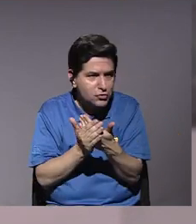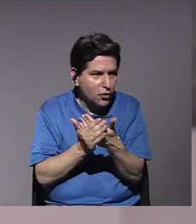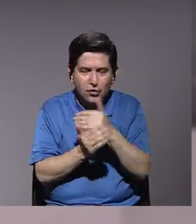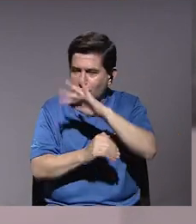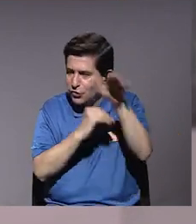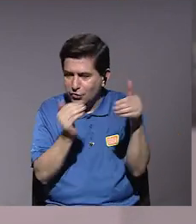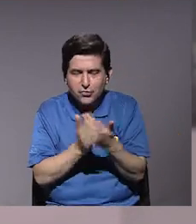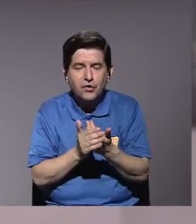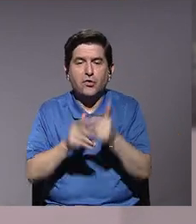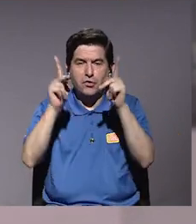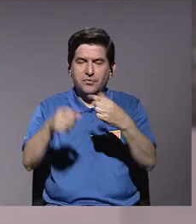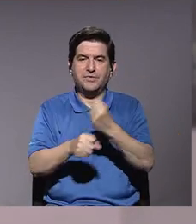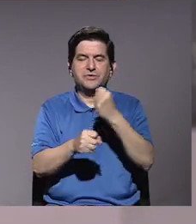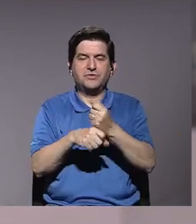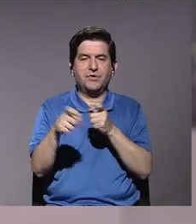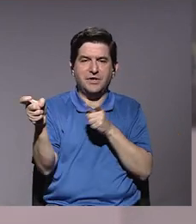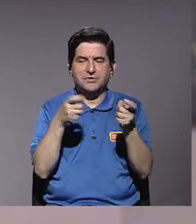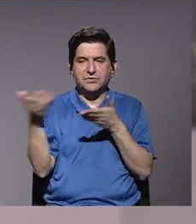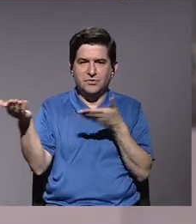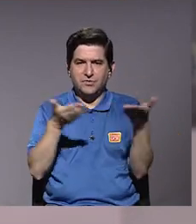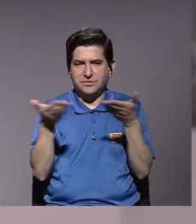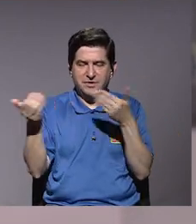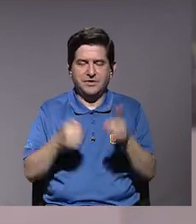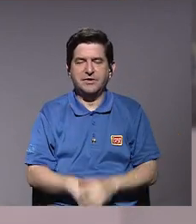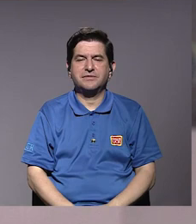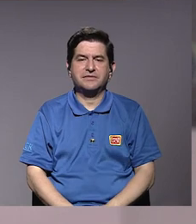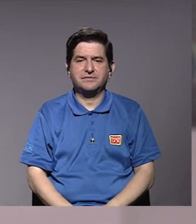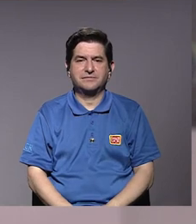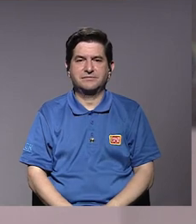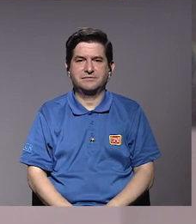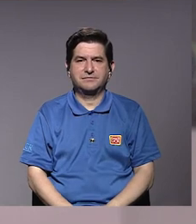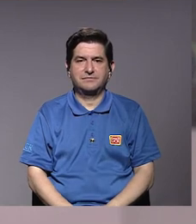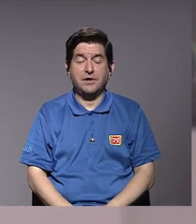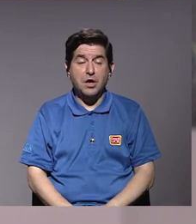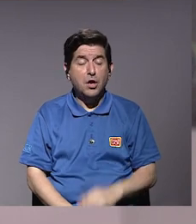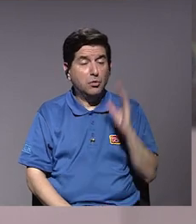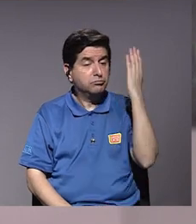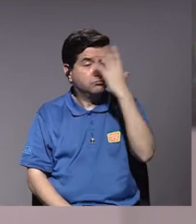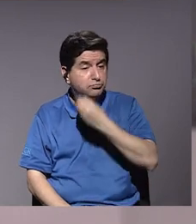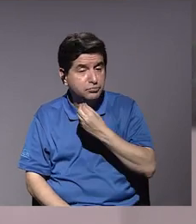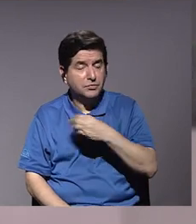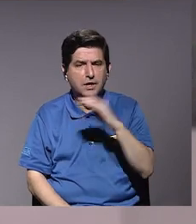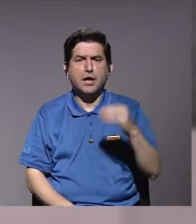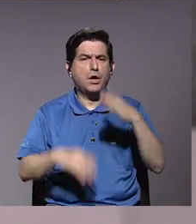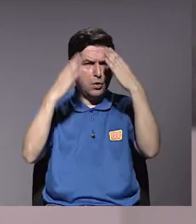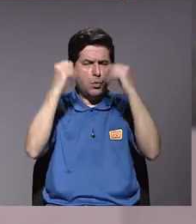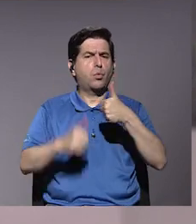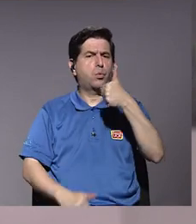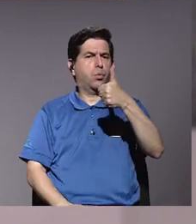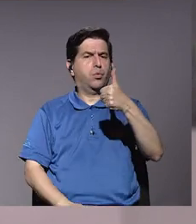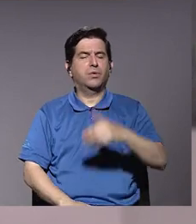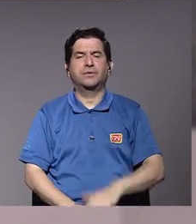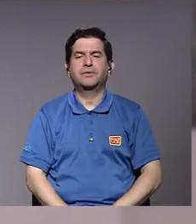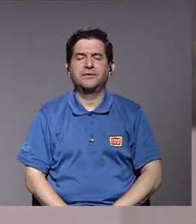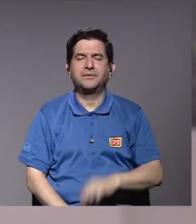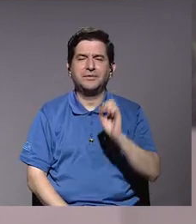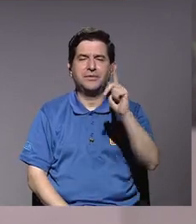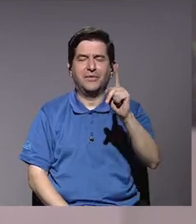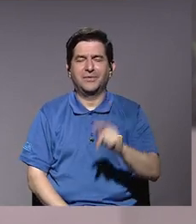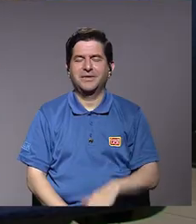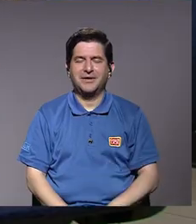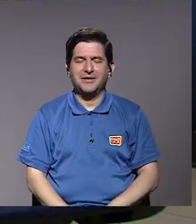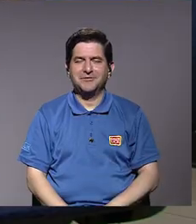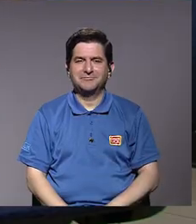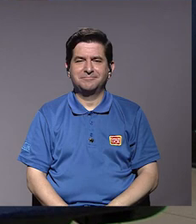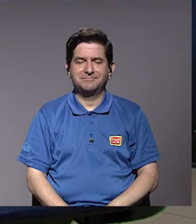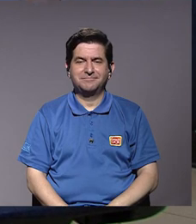la cámara, el rodaje, Todo es de la gente de la Contraloría de Servicios, de los contralores. Son muy bonitos y muy, muy informativos. Ah,